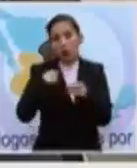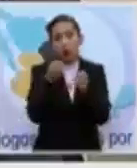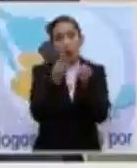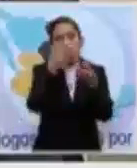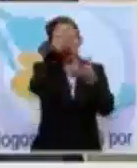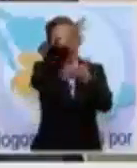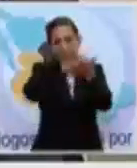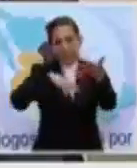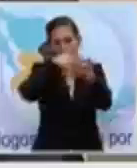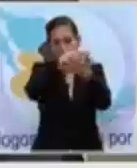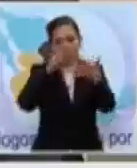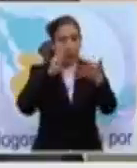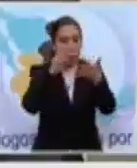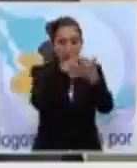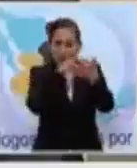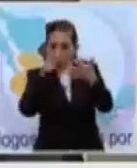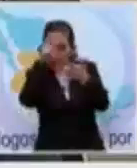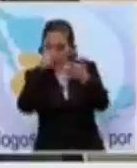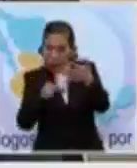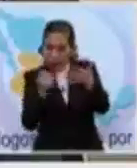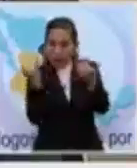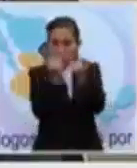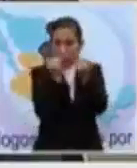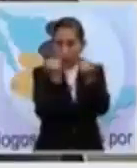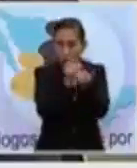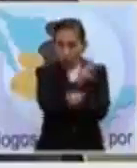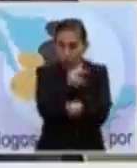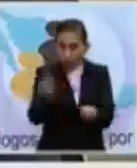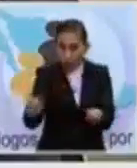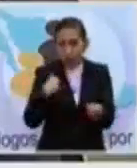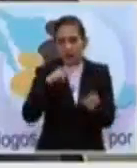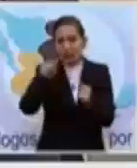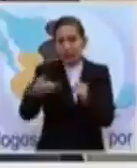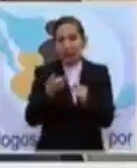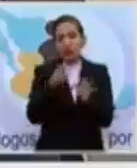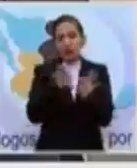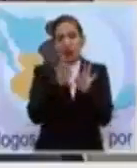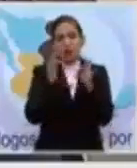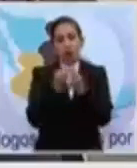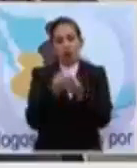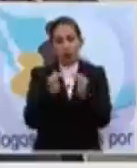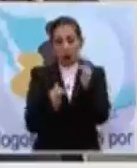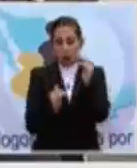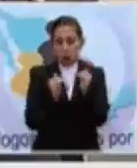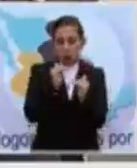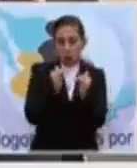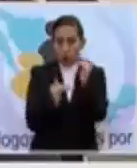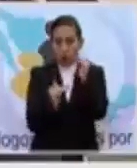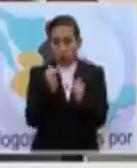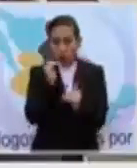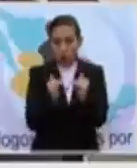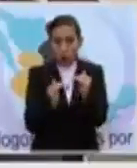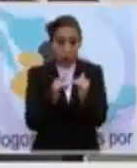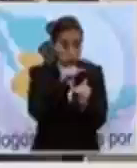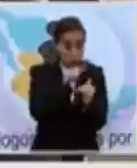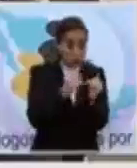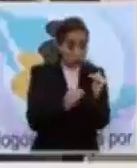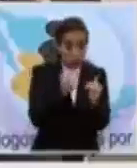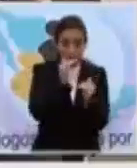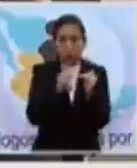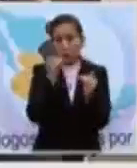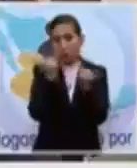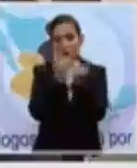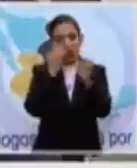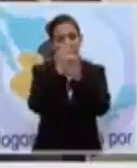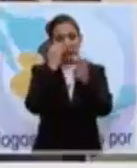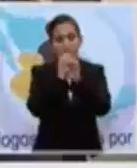tabuladores para que todo fuera preciso, y posteriormente establecer un esquema de compensación, como lo hemos establecido ya con las 32